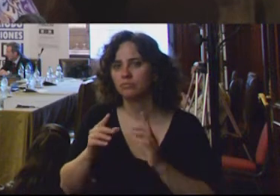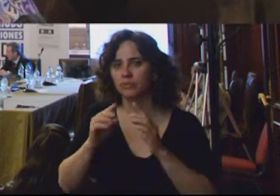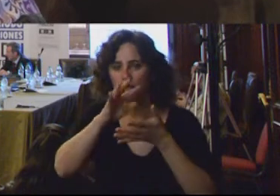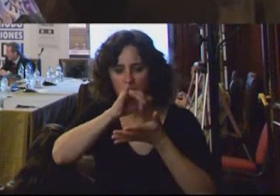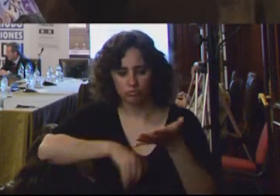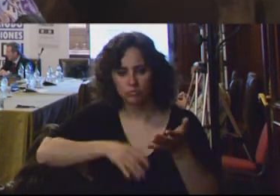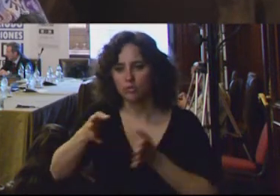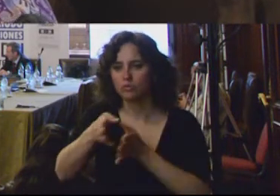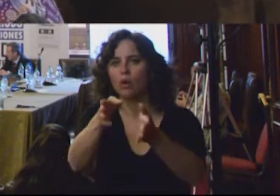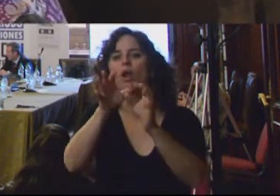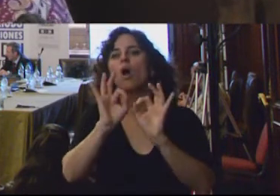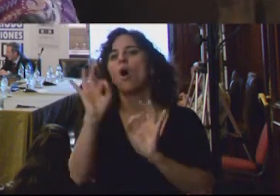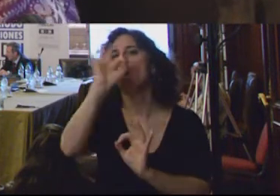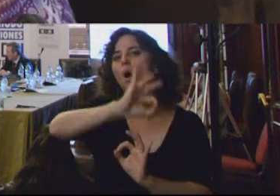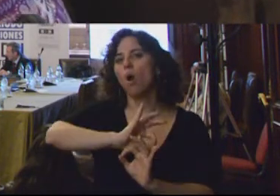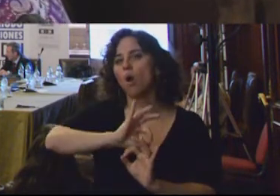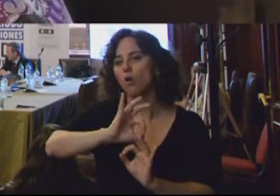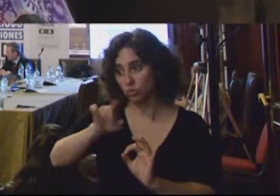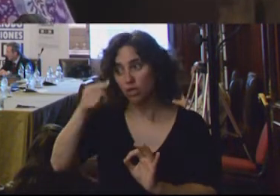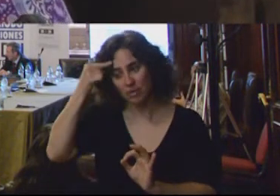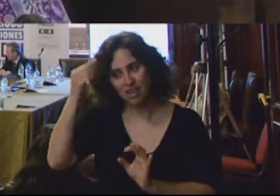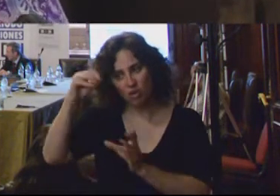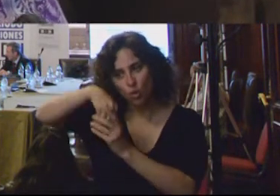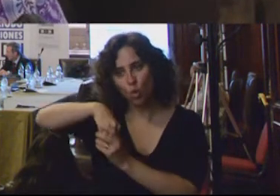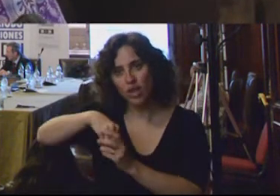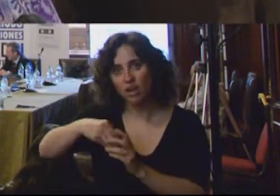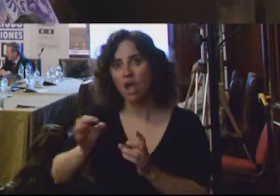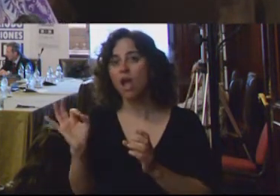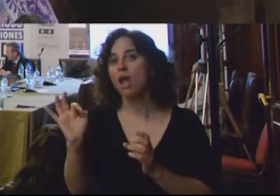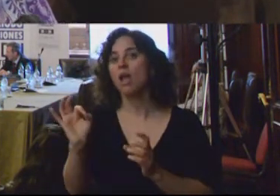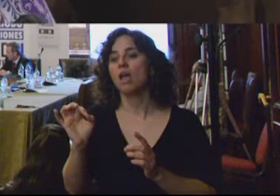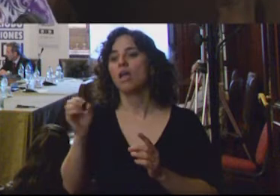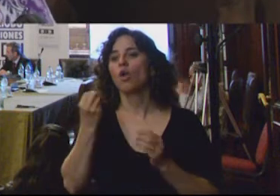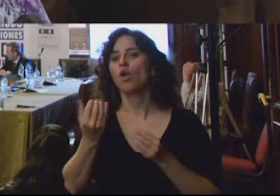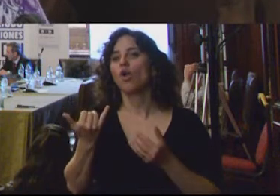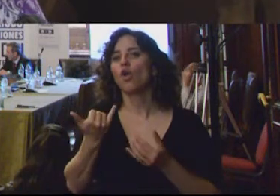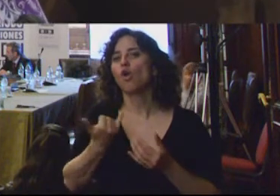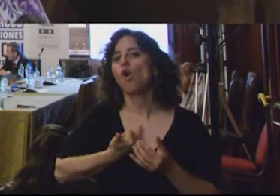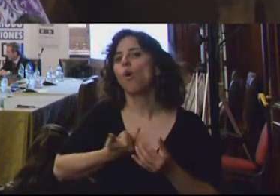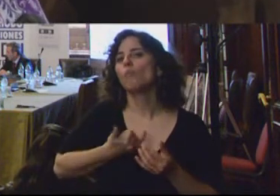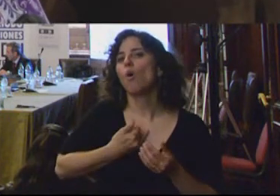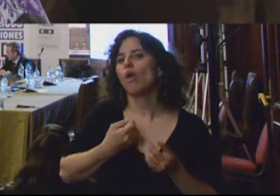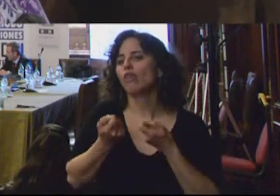elecciones ustedes lo consideraron, pero ¿cómo garantizamos